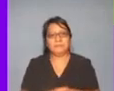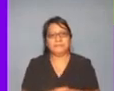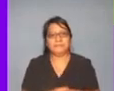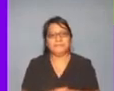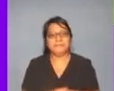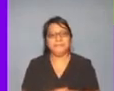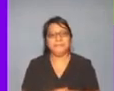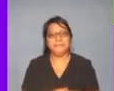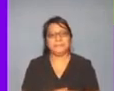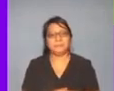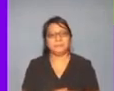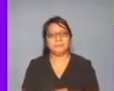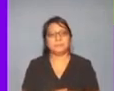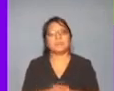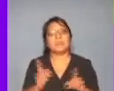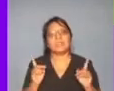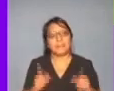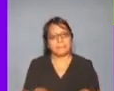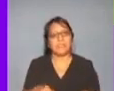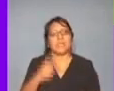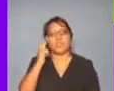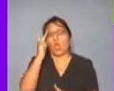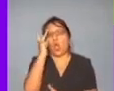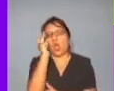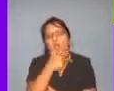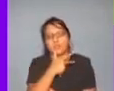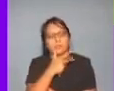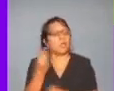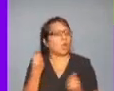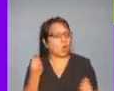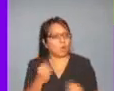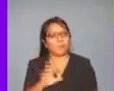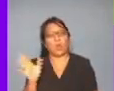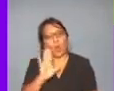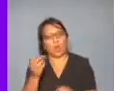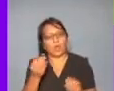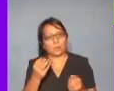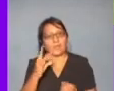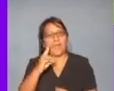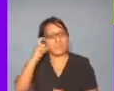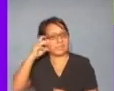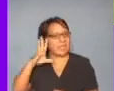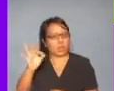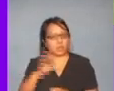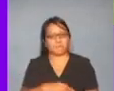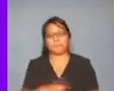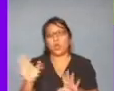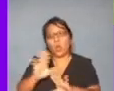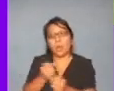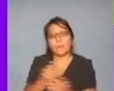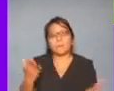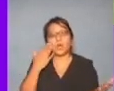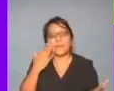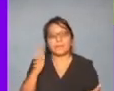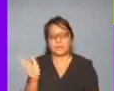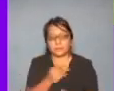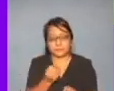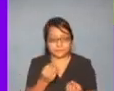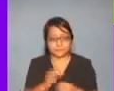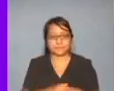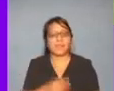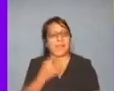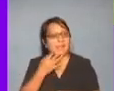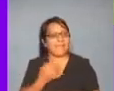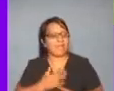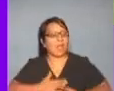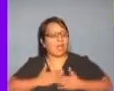con las disposiciones de hoteles. Bueno, ¿cómo está Diego Valdecanto? Buenas tardes. ¿Qué tal? Buenas tardes, ¿cómo están? La verdad que muy contentos con el fin de